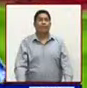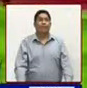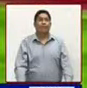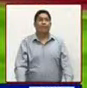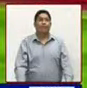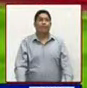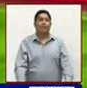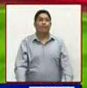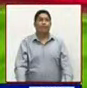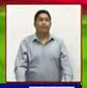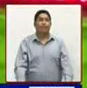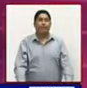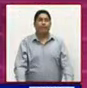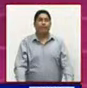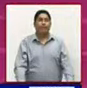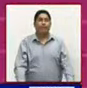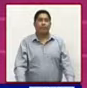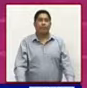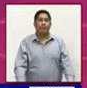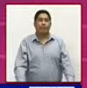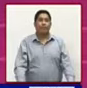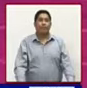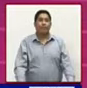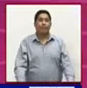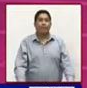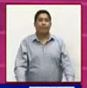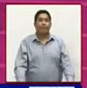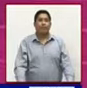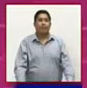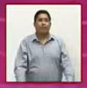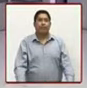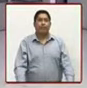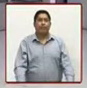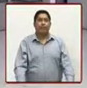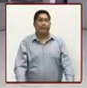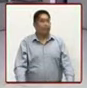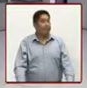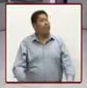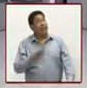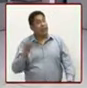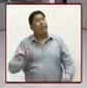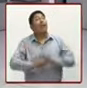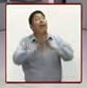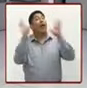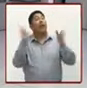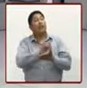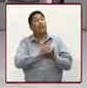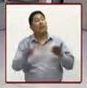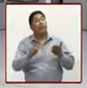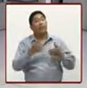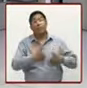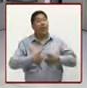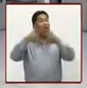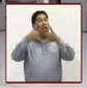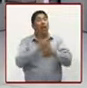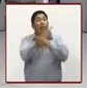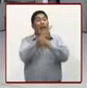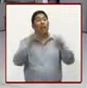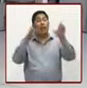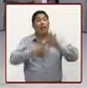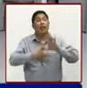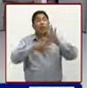¡Oh! Y claro que es una semana de Copa Libertadores